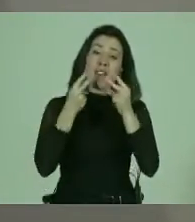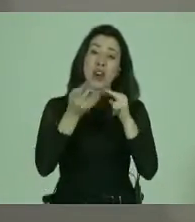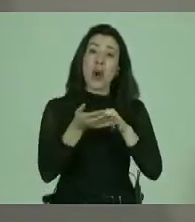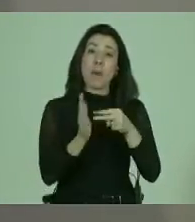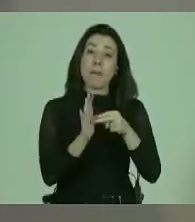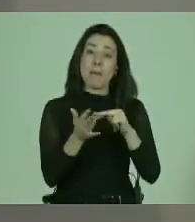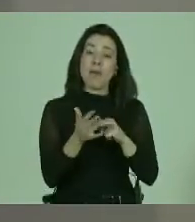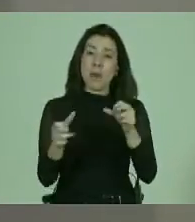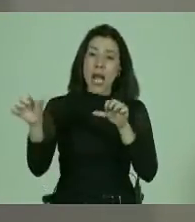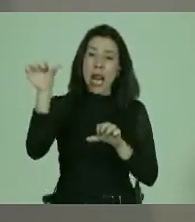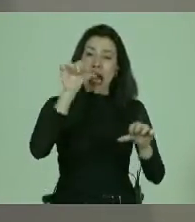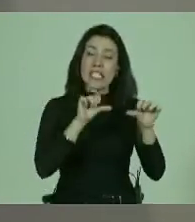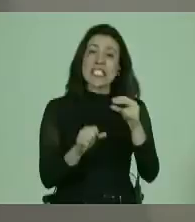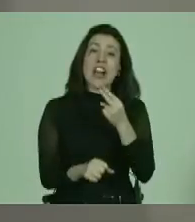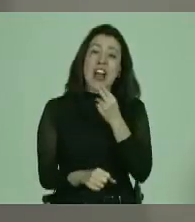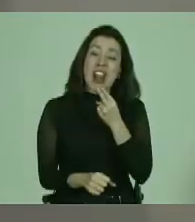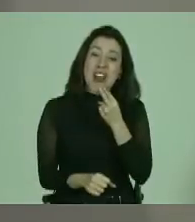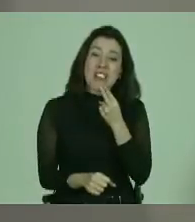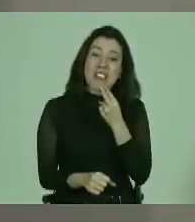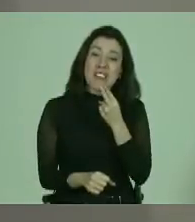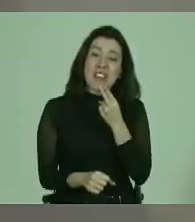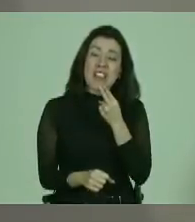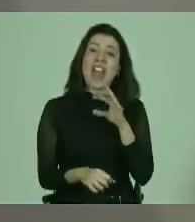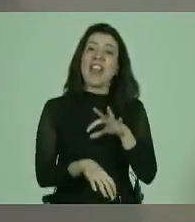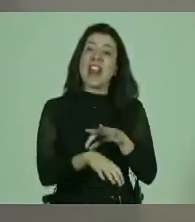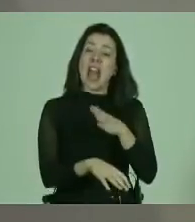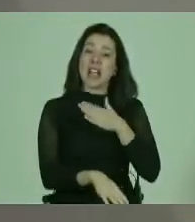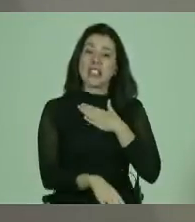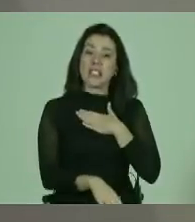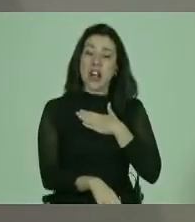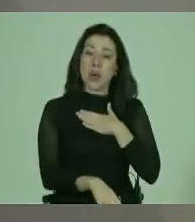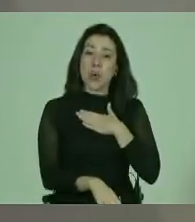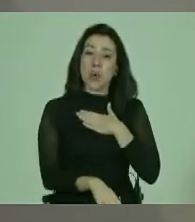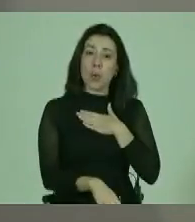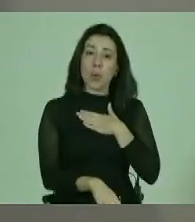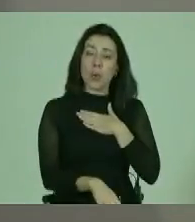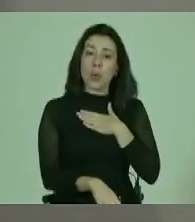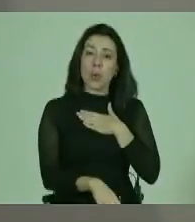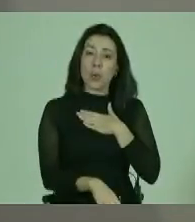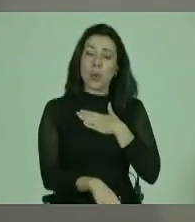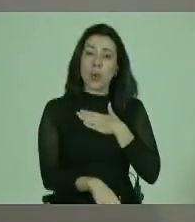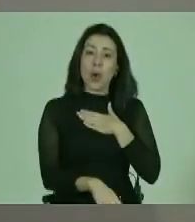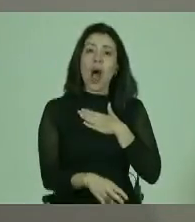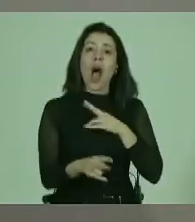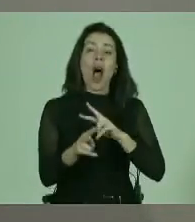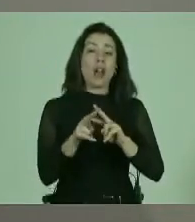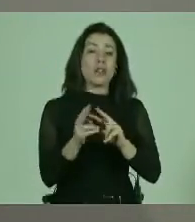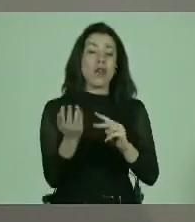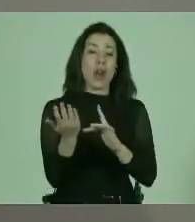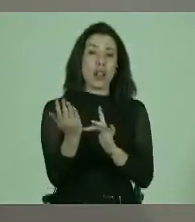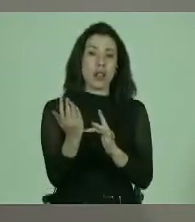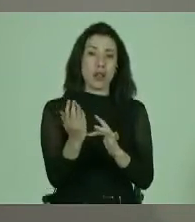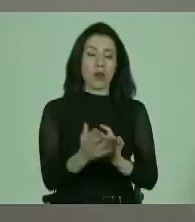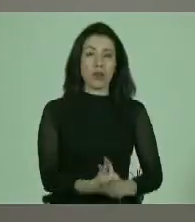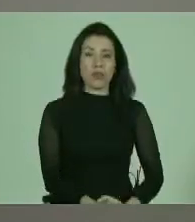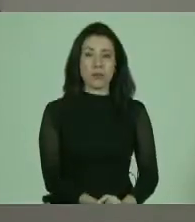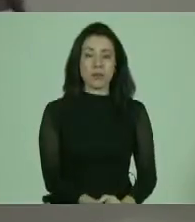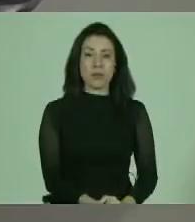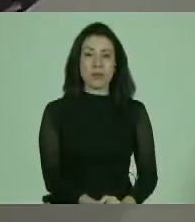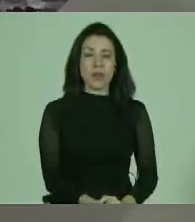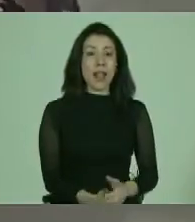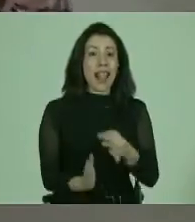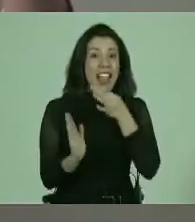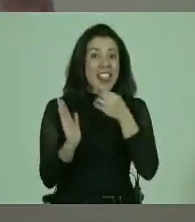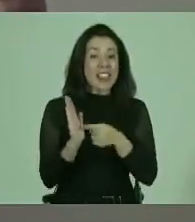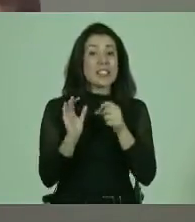que las ciencias de la vida y de la salud nos han propiciado las tecnologías y no sólo